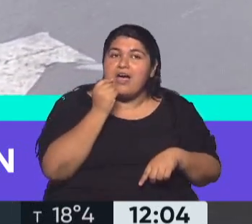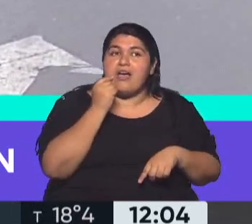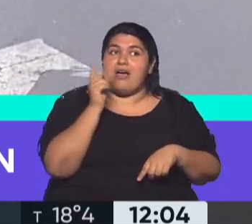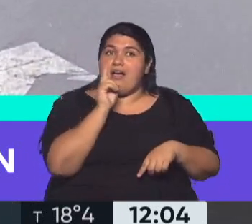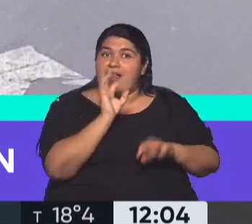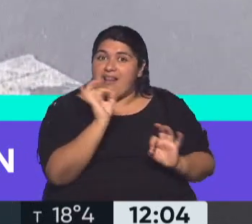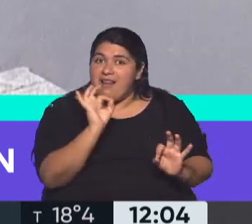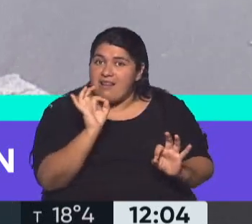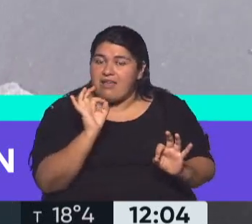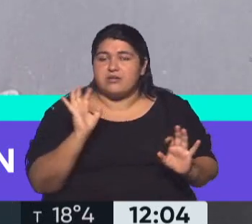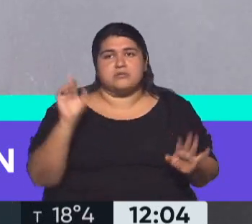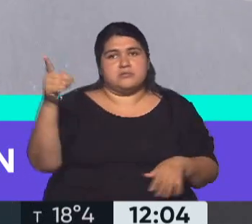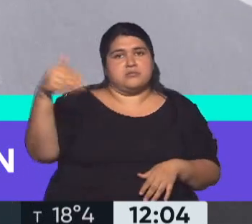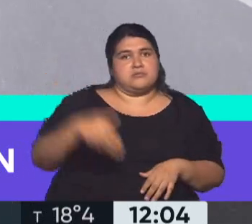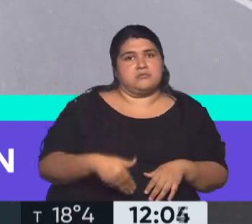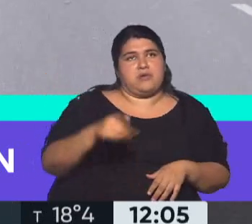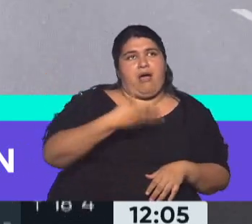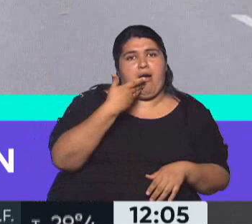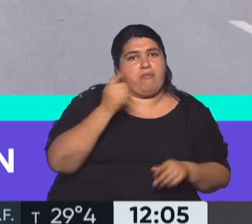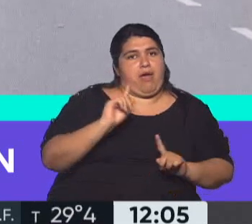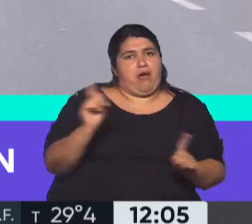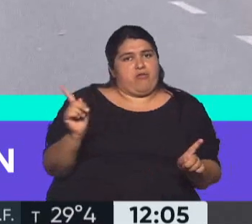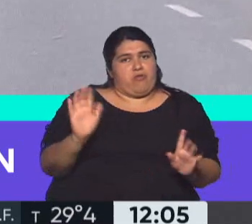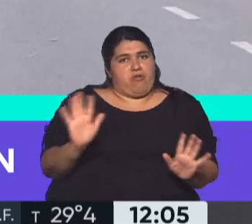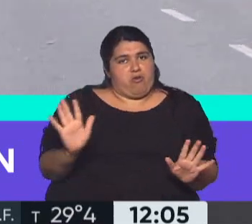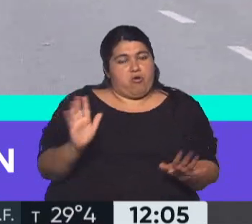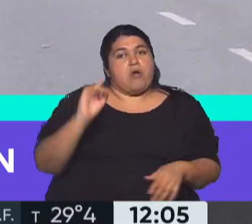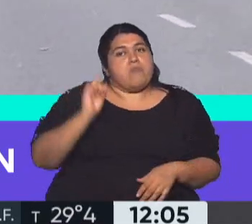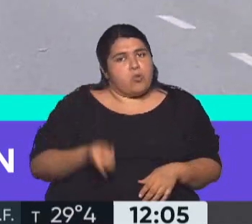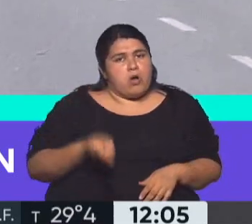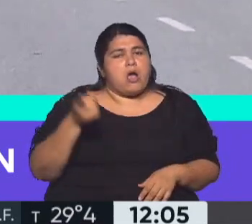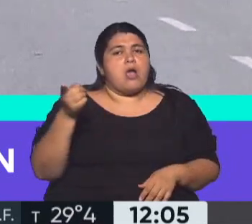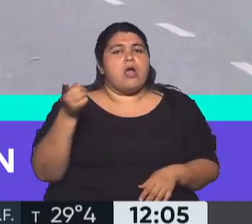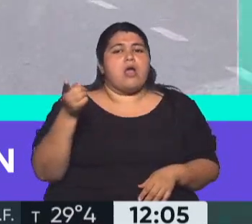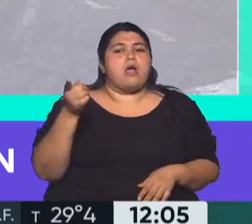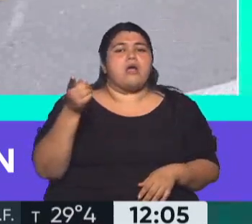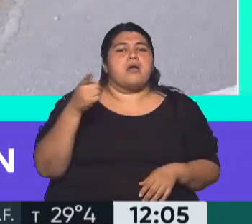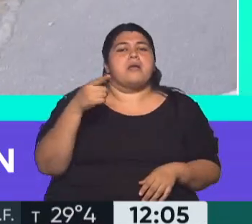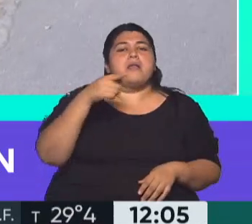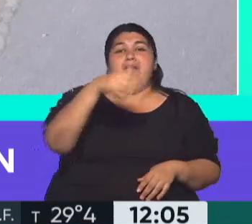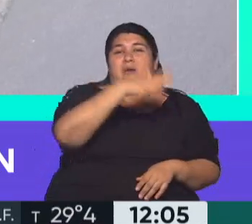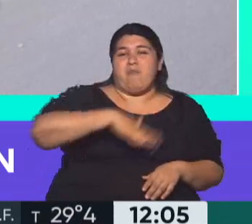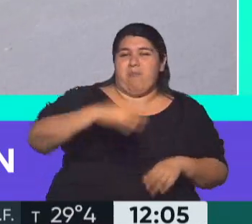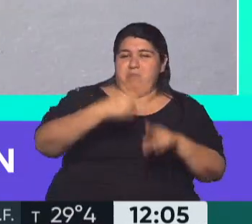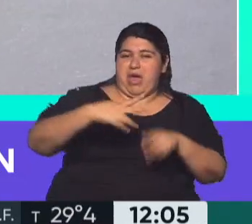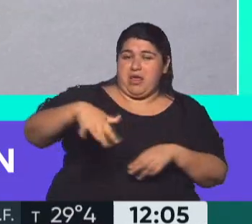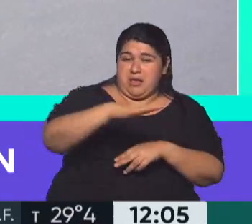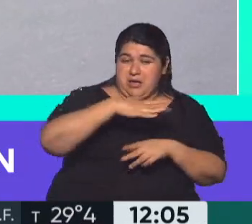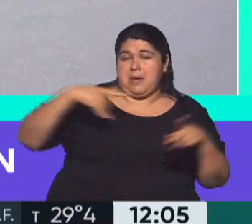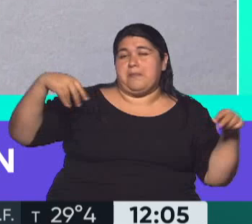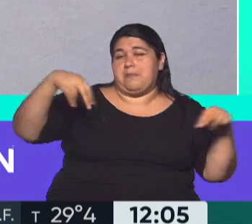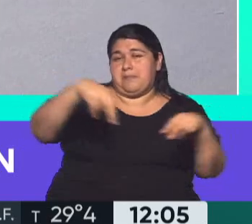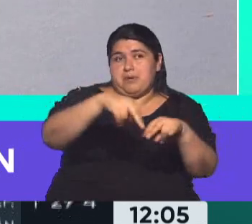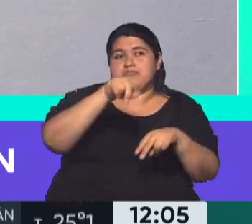vieron ese día, no venga a dar su testimonio ahora. Pero sin embargo, fueron a la mitad del parque, hicieron el